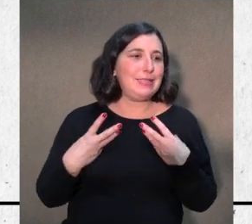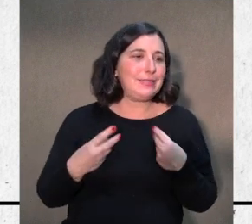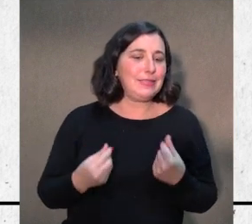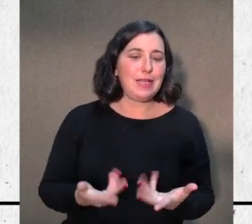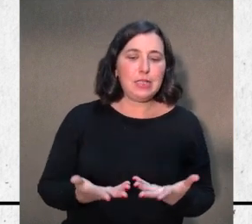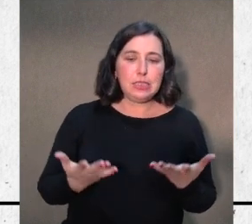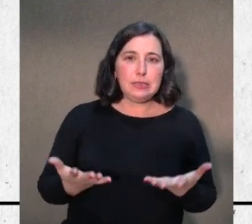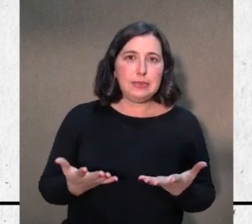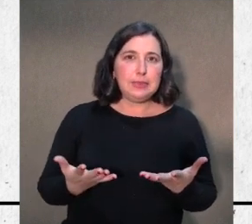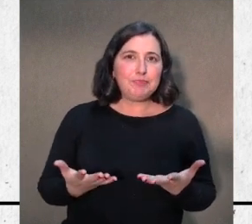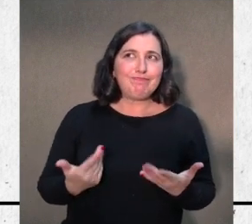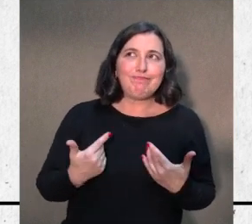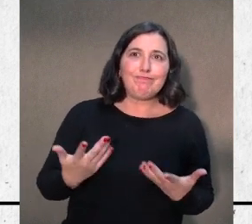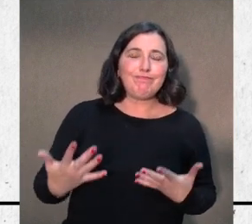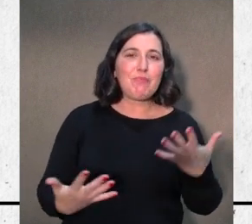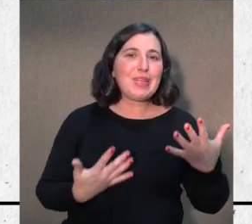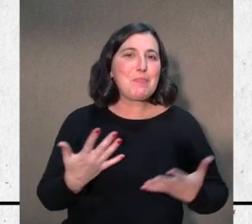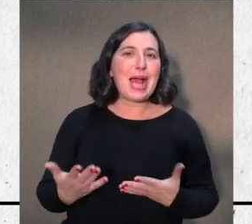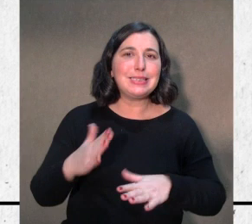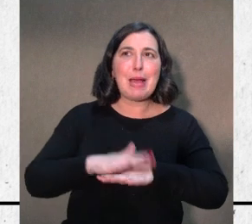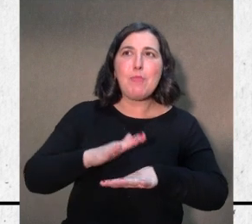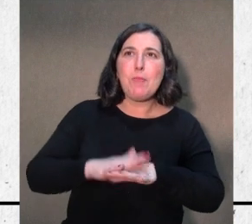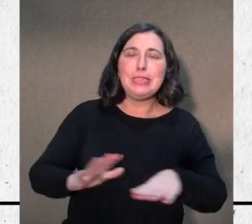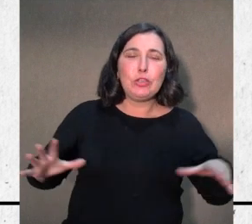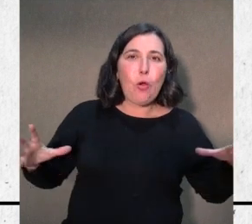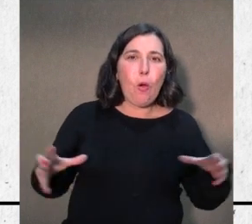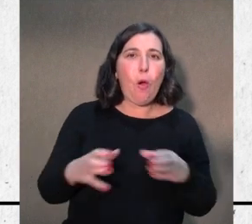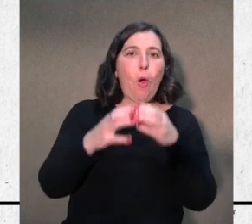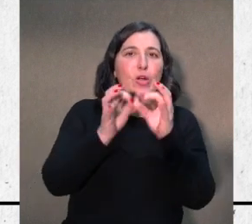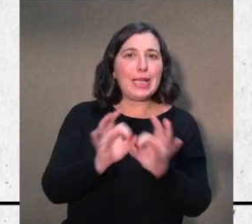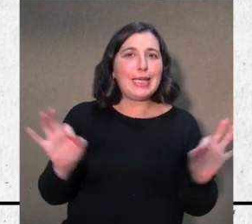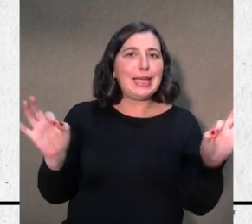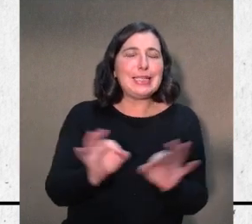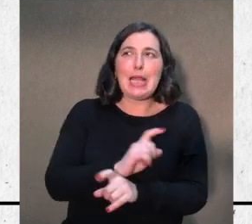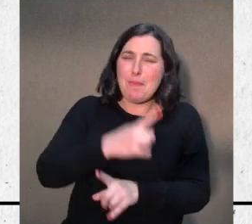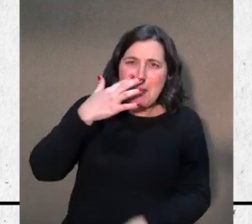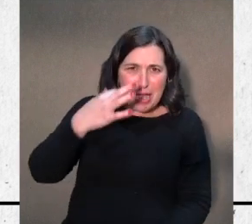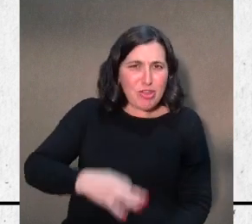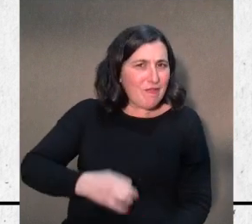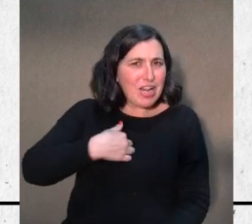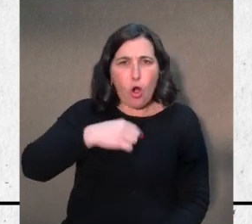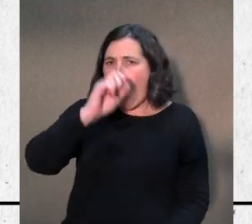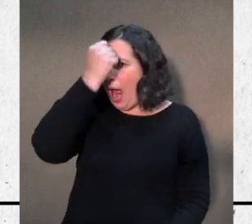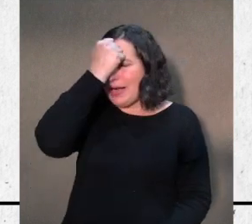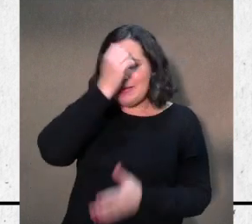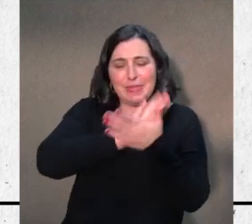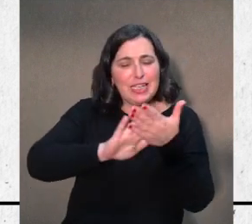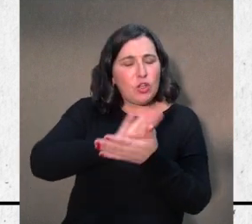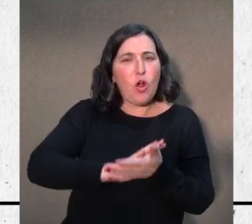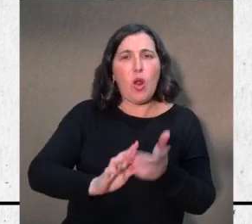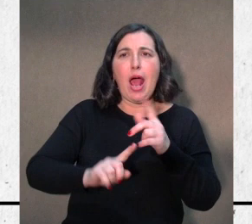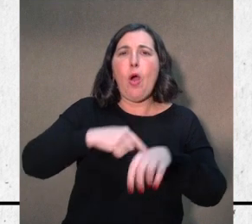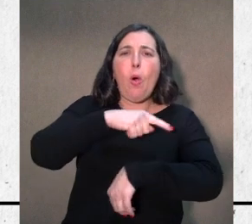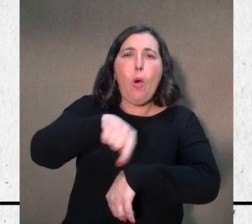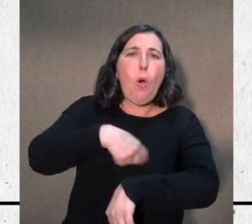es algo que realmente no me arrepiento y todas esas horas que de repente si estaba, no hice tal cosa, no hice tal otra, y volví a tocar lo mismo porque nosotros